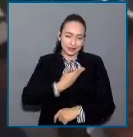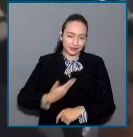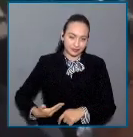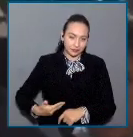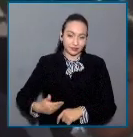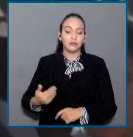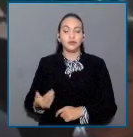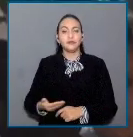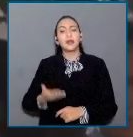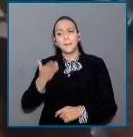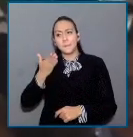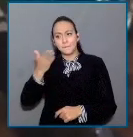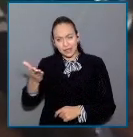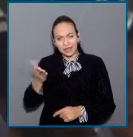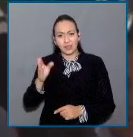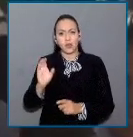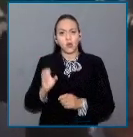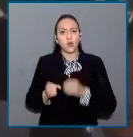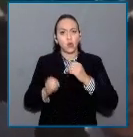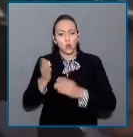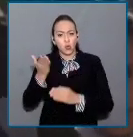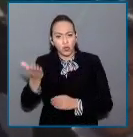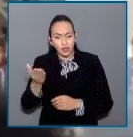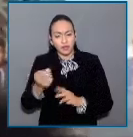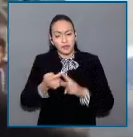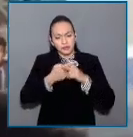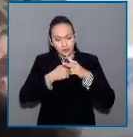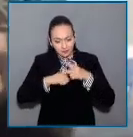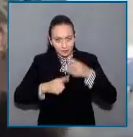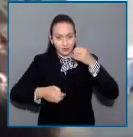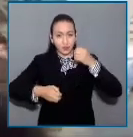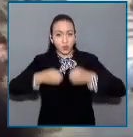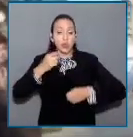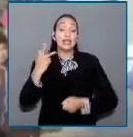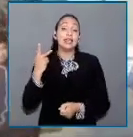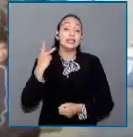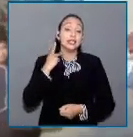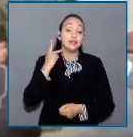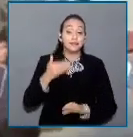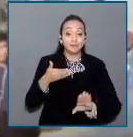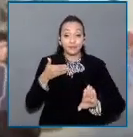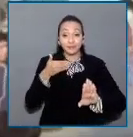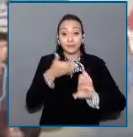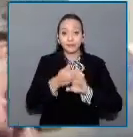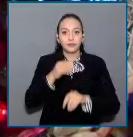Congreso Nacional dar inicio a un juicio político contra integrantes de la Corte.